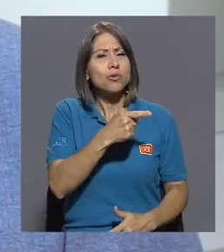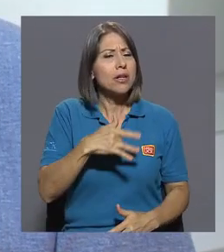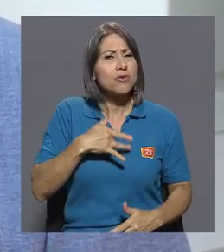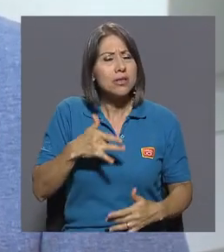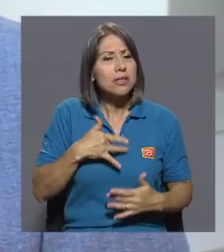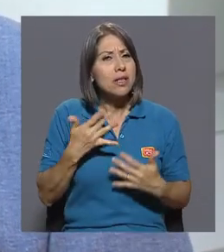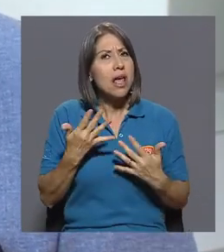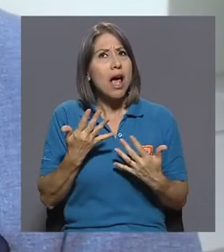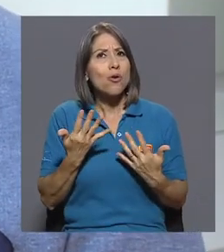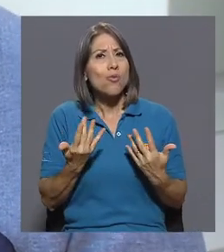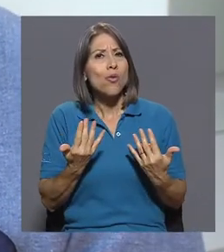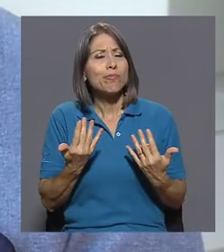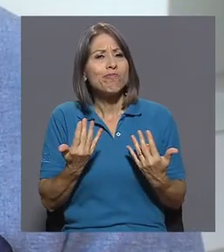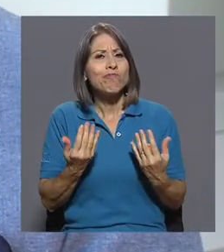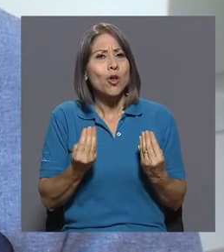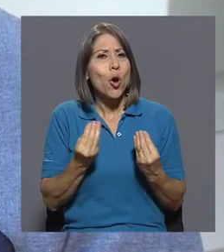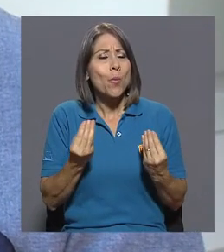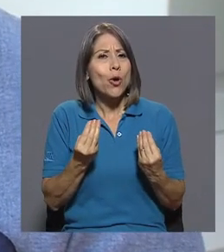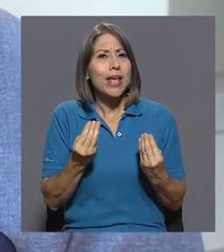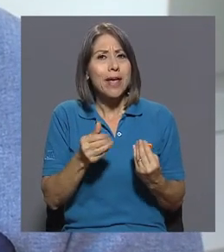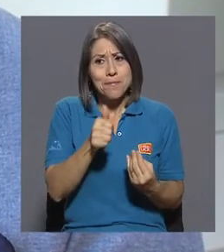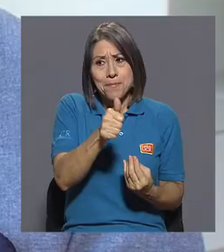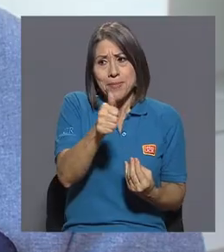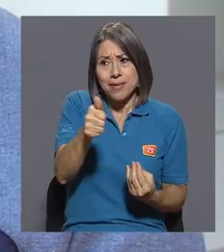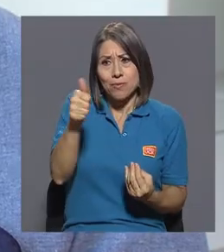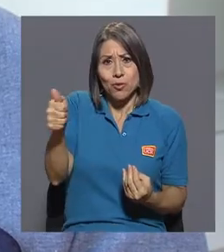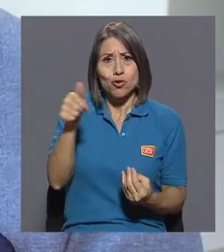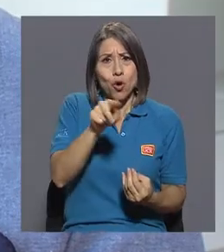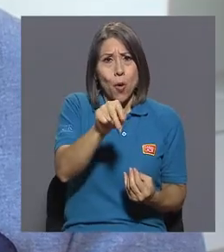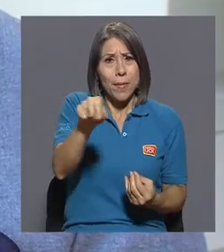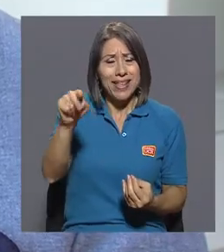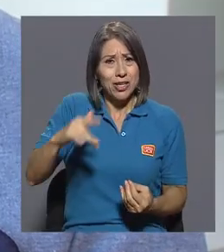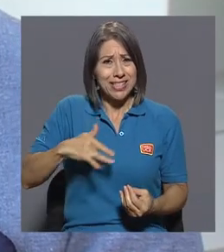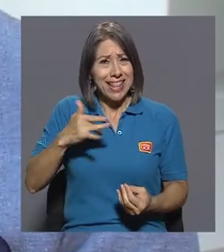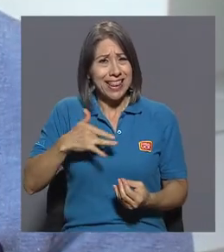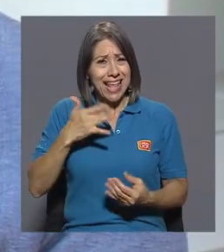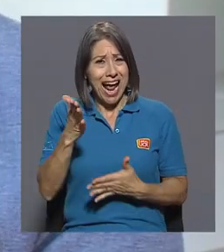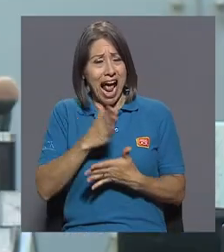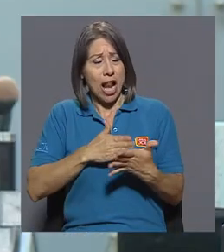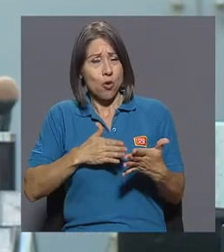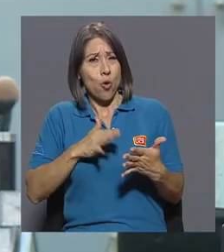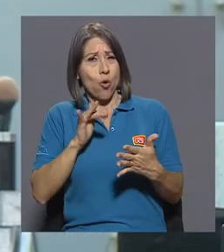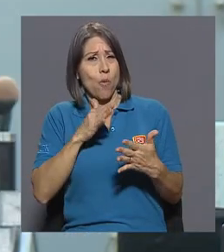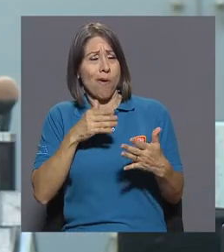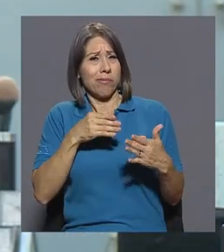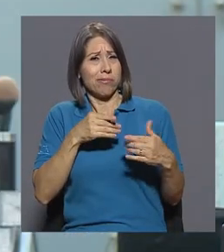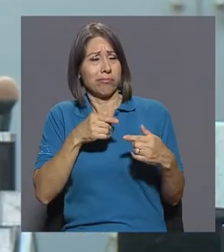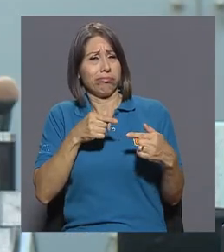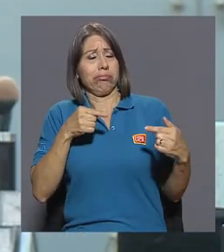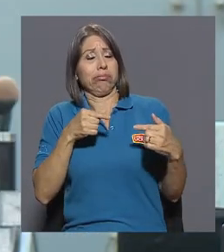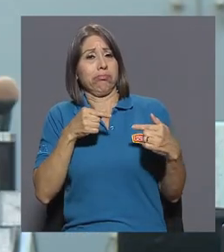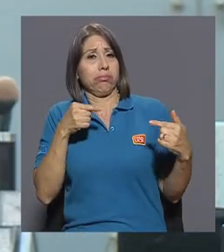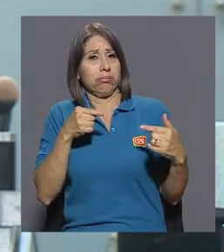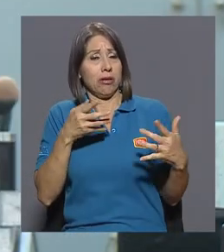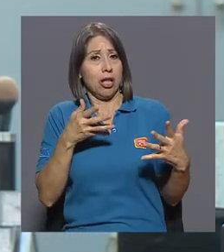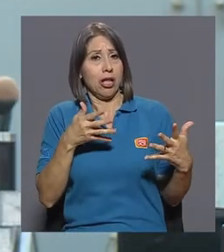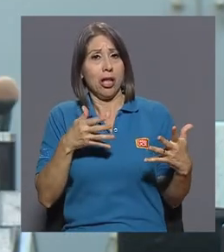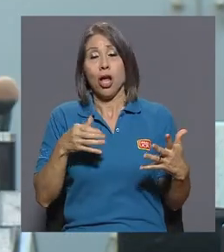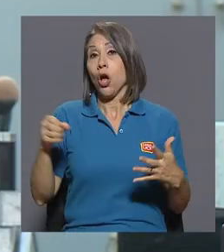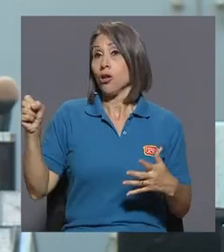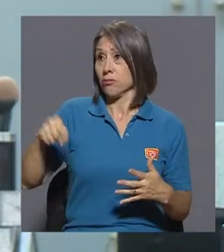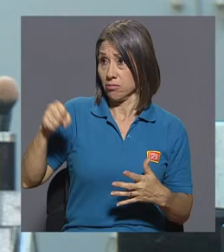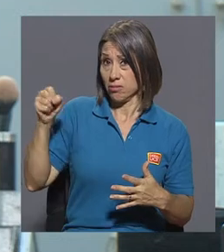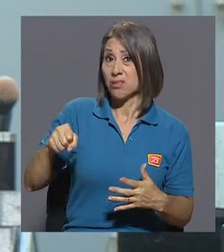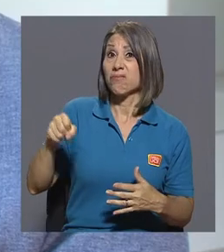como que los mismos compañeros podían sentir algo chocante o alguna interferencia? No, y sí, me lo demostraron. ¿Sí?